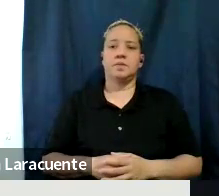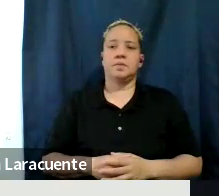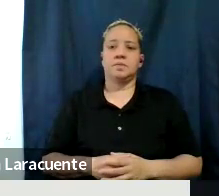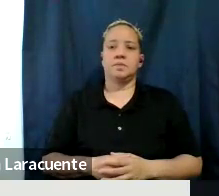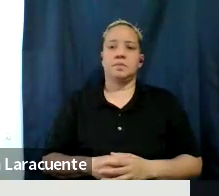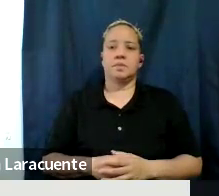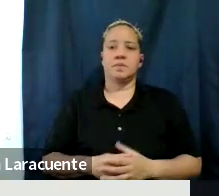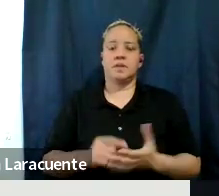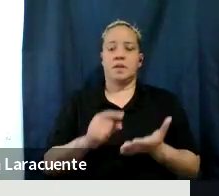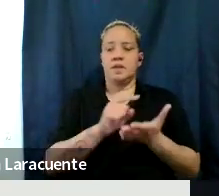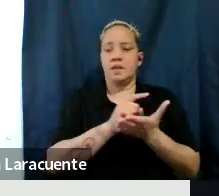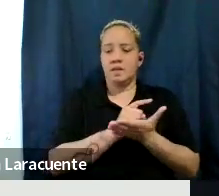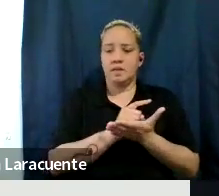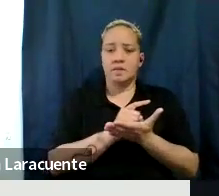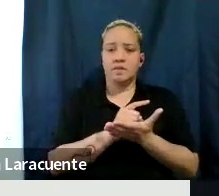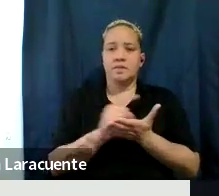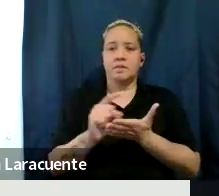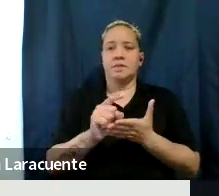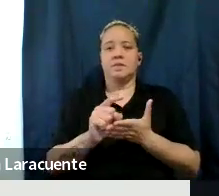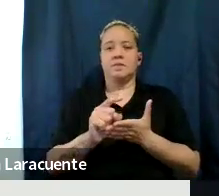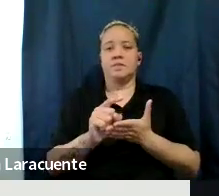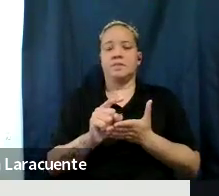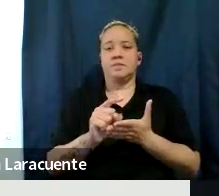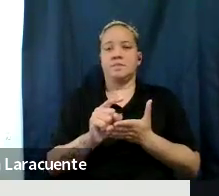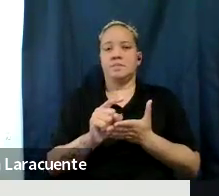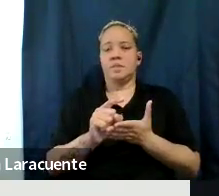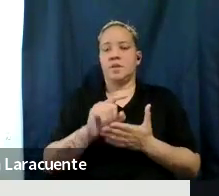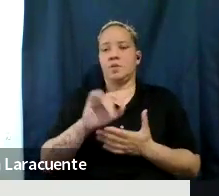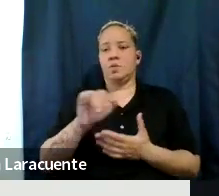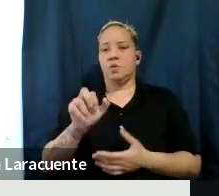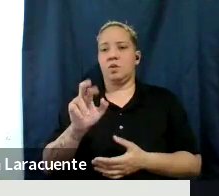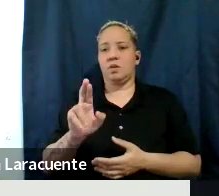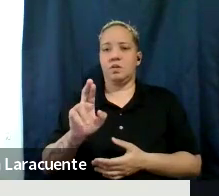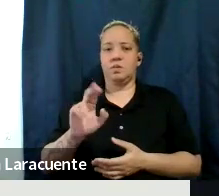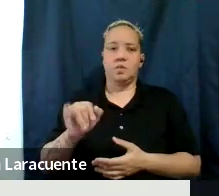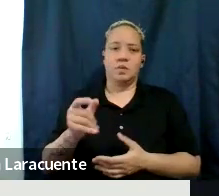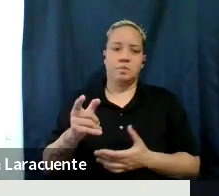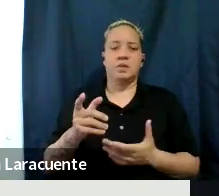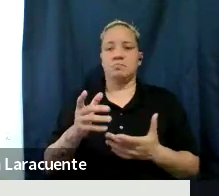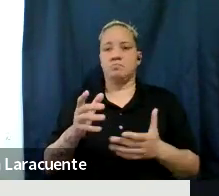las semanas que ocupan a Juan Ramón Jiménez en Puerto Rico